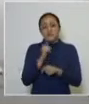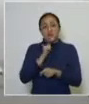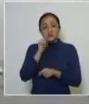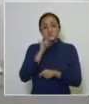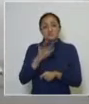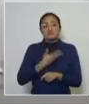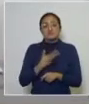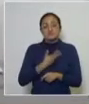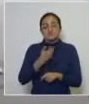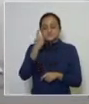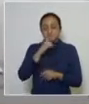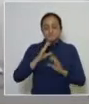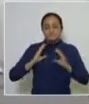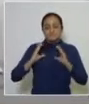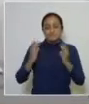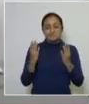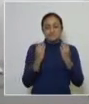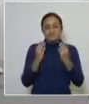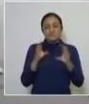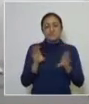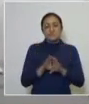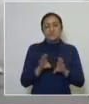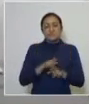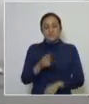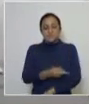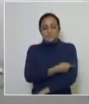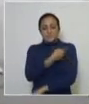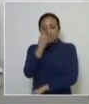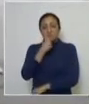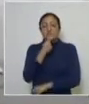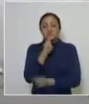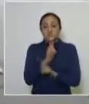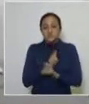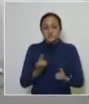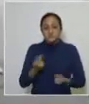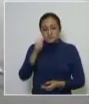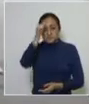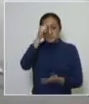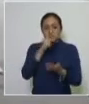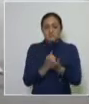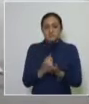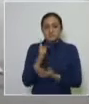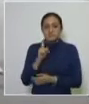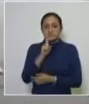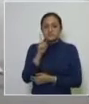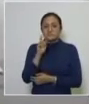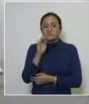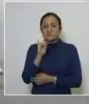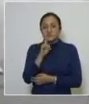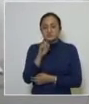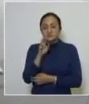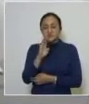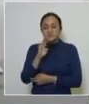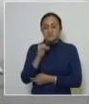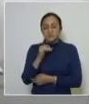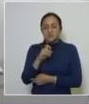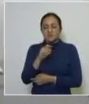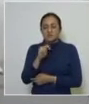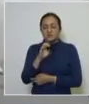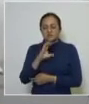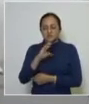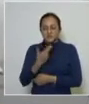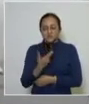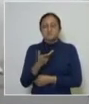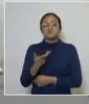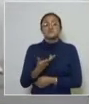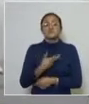Ayer tuvimos la capacitación para la guía de aplicación de la vacuna pediátrica, es de la marca Pfizer Biotech. Voy